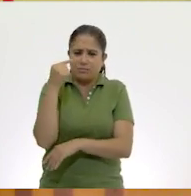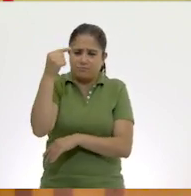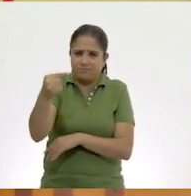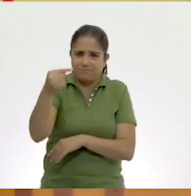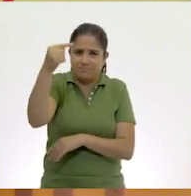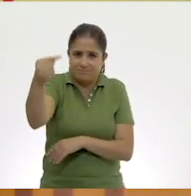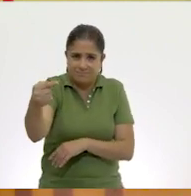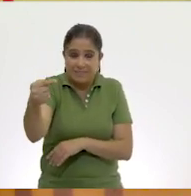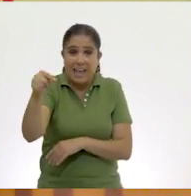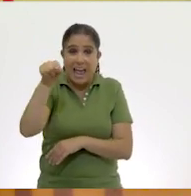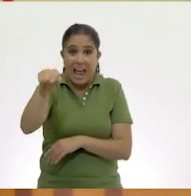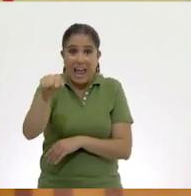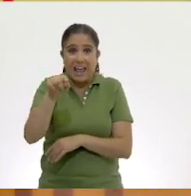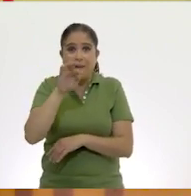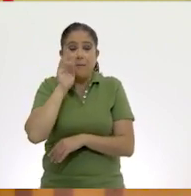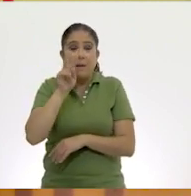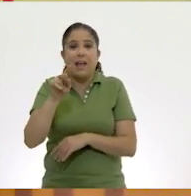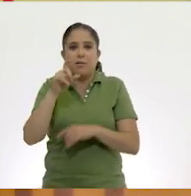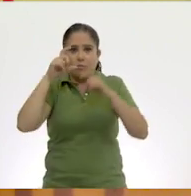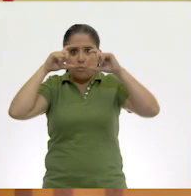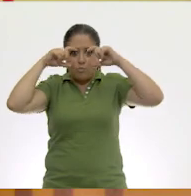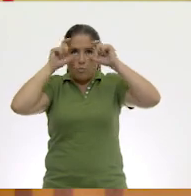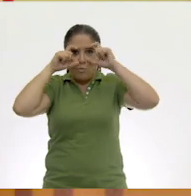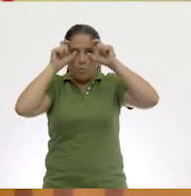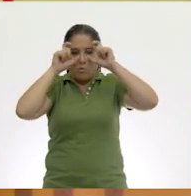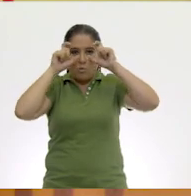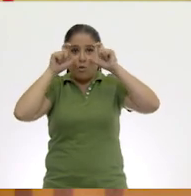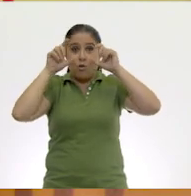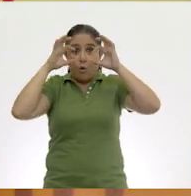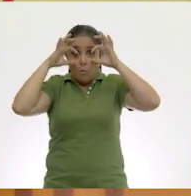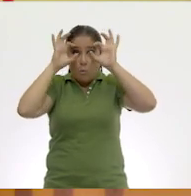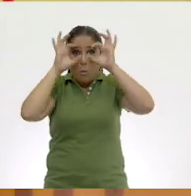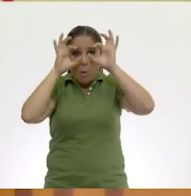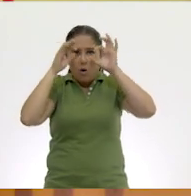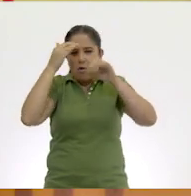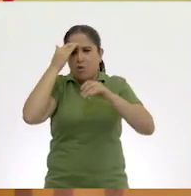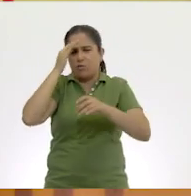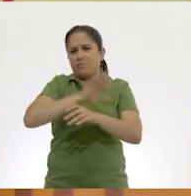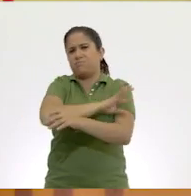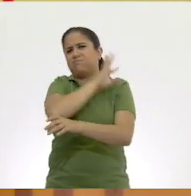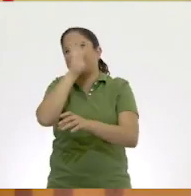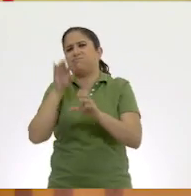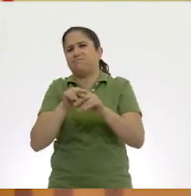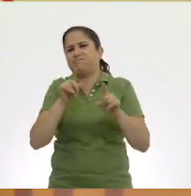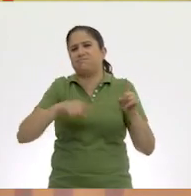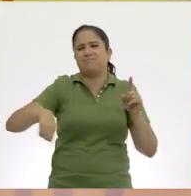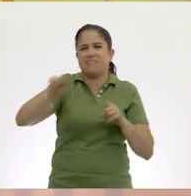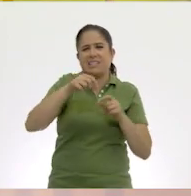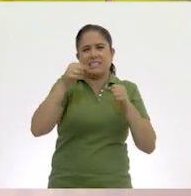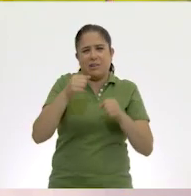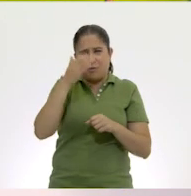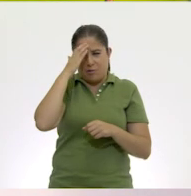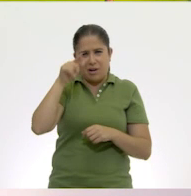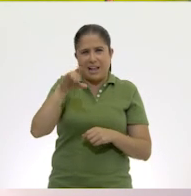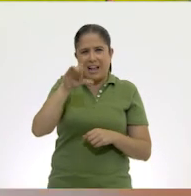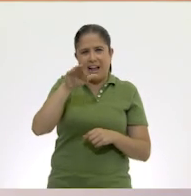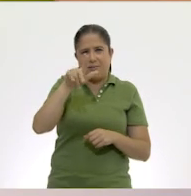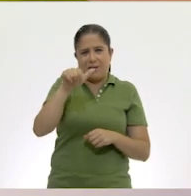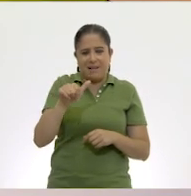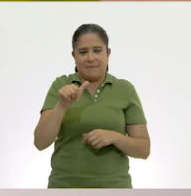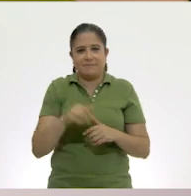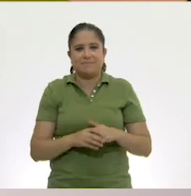ahí va a encontrar al señor wood el señor búho conoce a todo el mundo seguro conoce a su tía carola